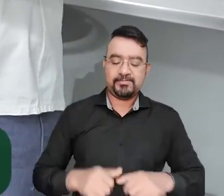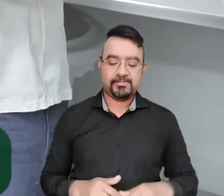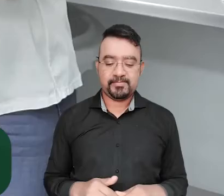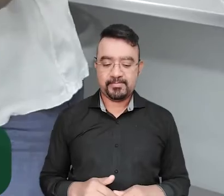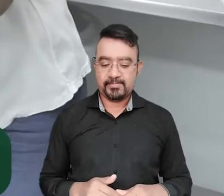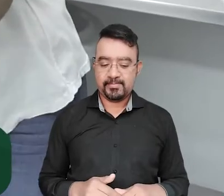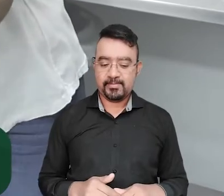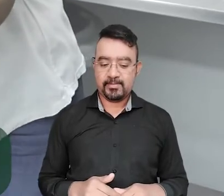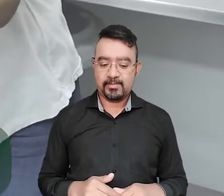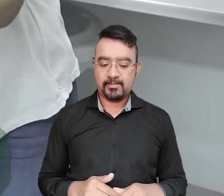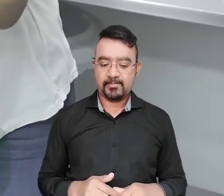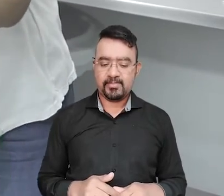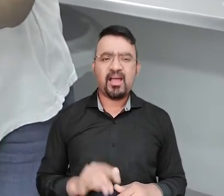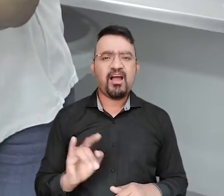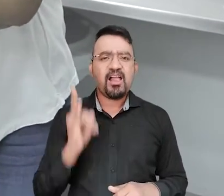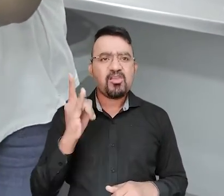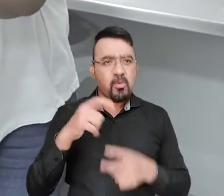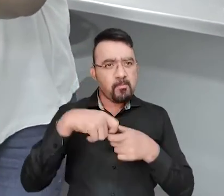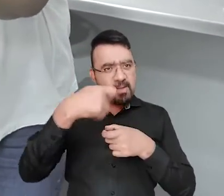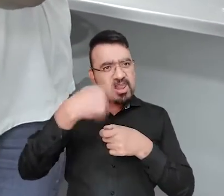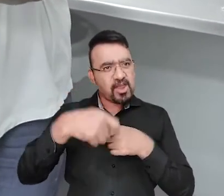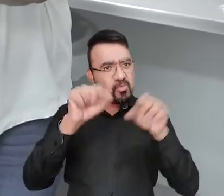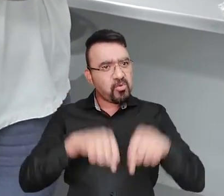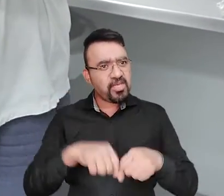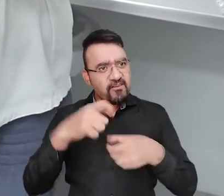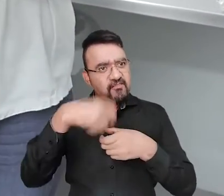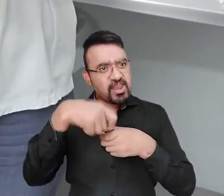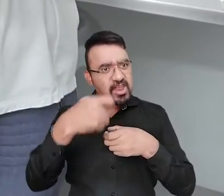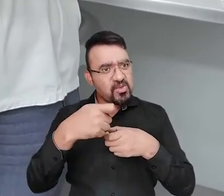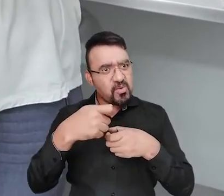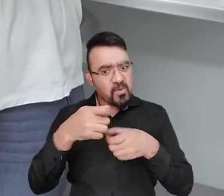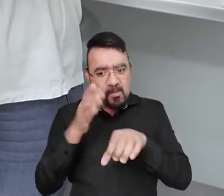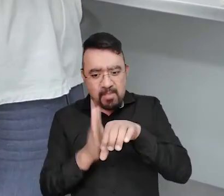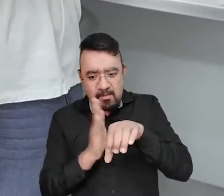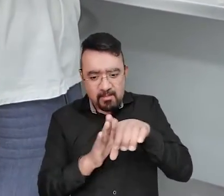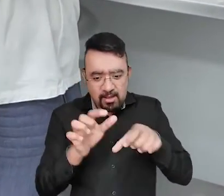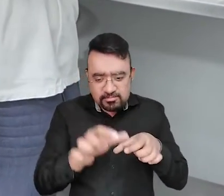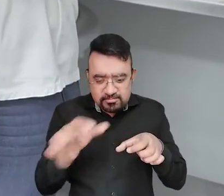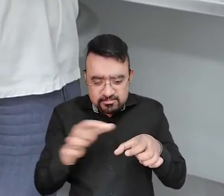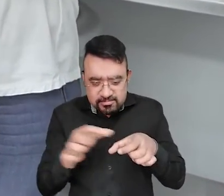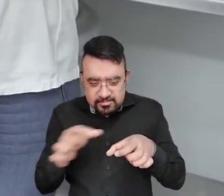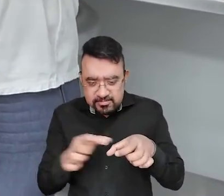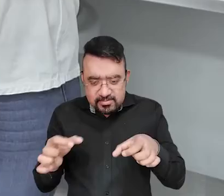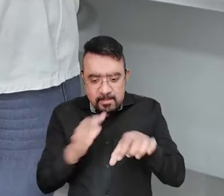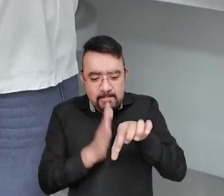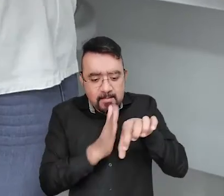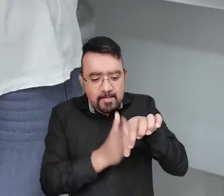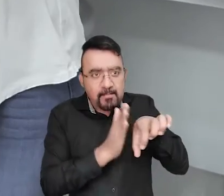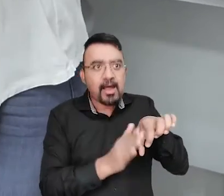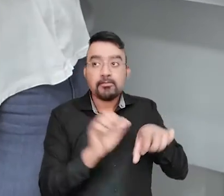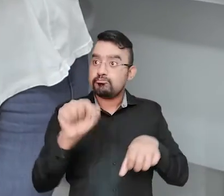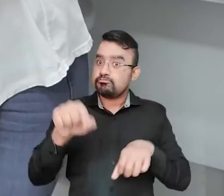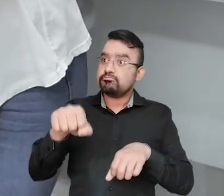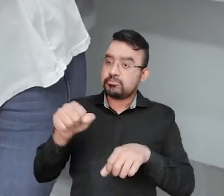Ay, ¿y si le llamo el banano? Bananito, claro, vale. Lo que pasa es que el bananito hay que trocearlo